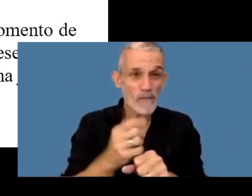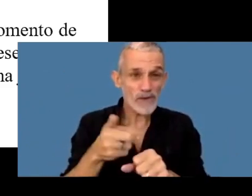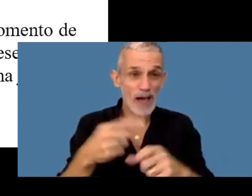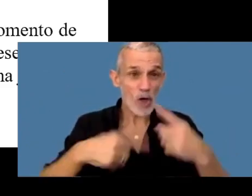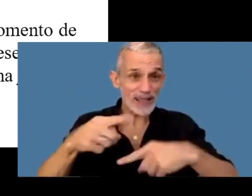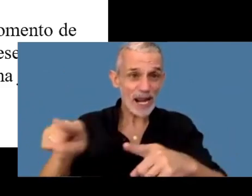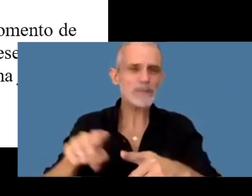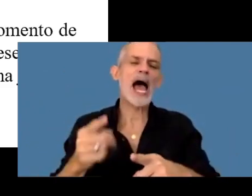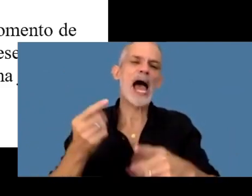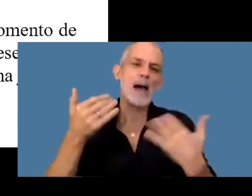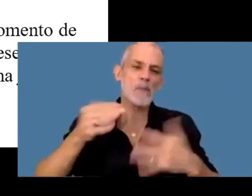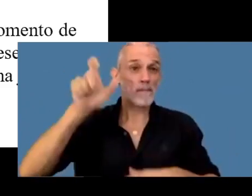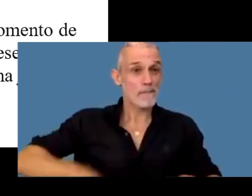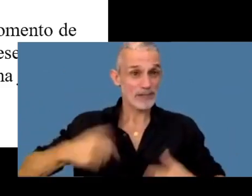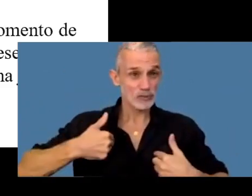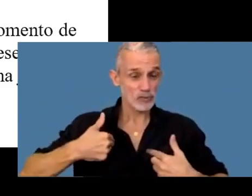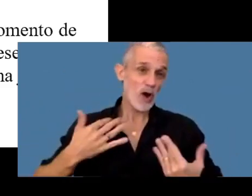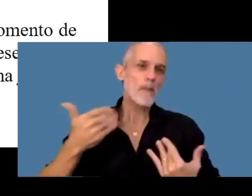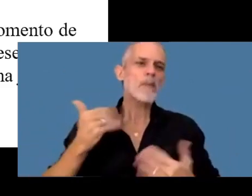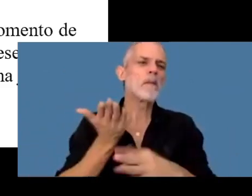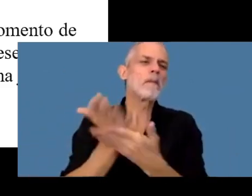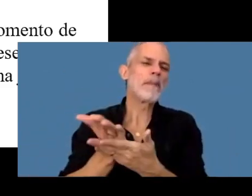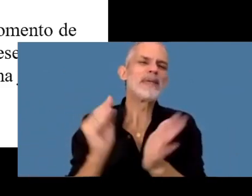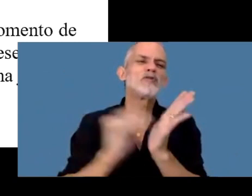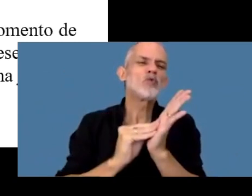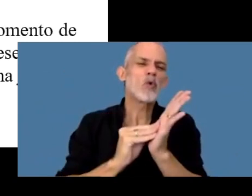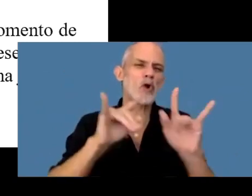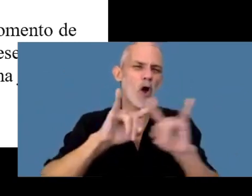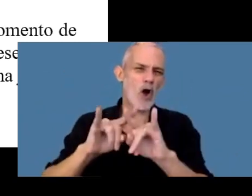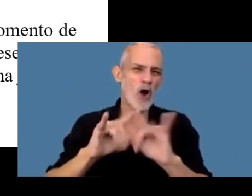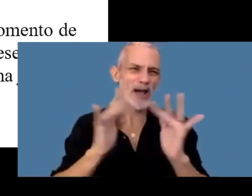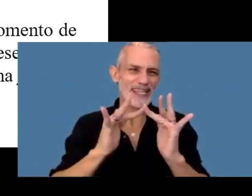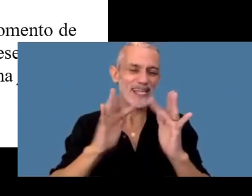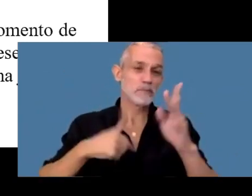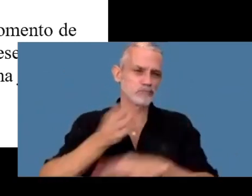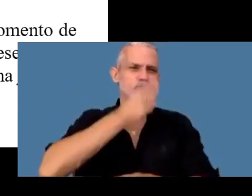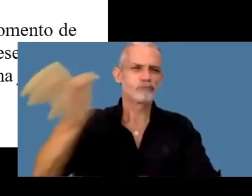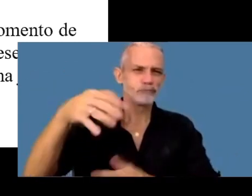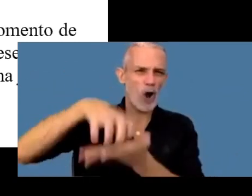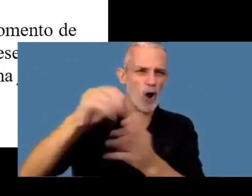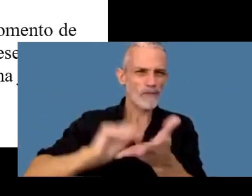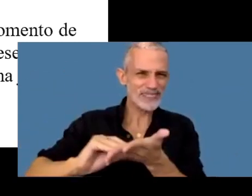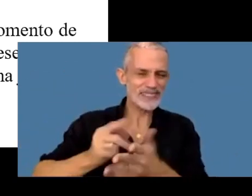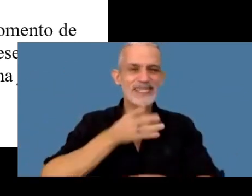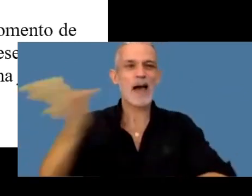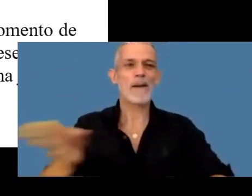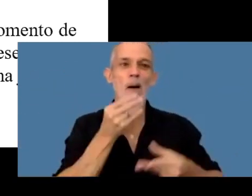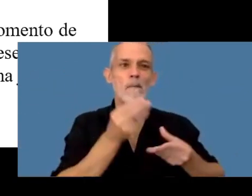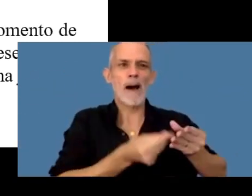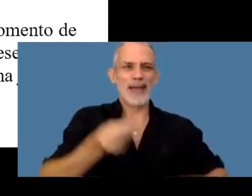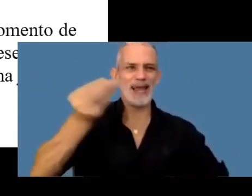el contribuyente solicitar un turno web para presentarse en la dependencia con la documentación en